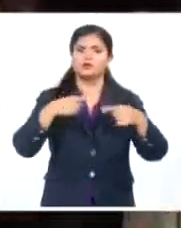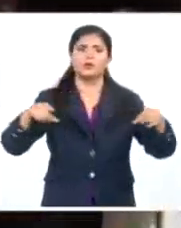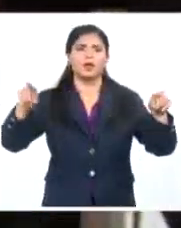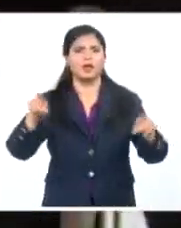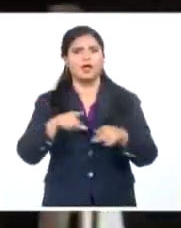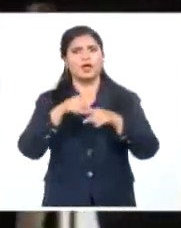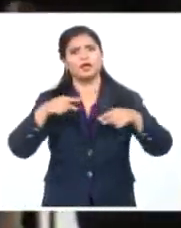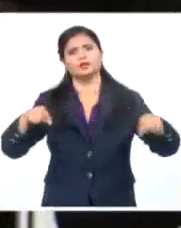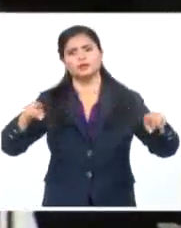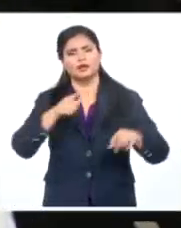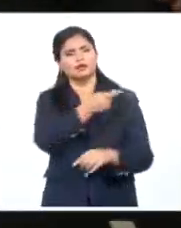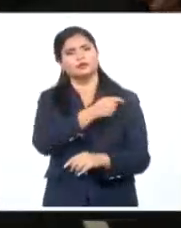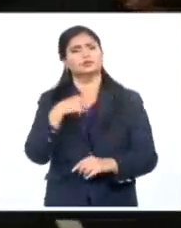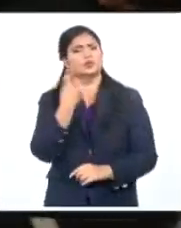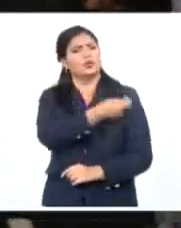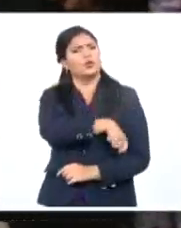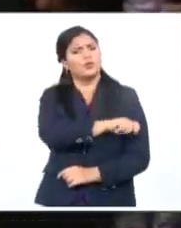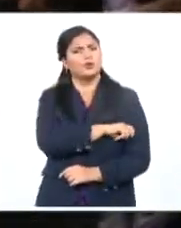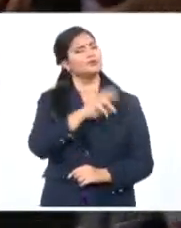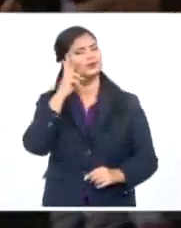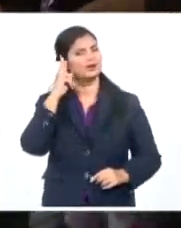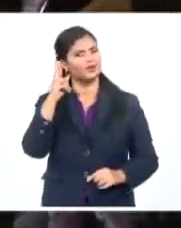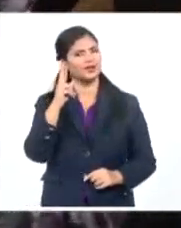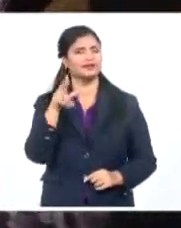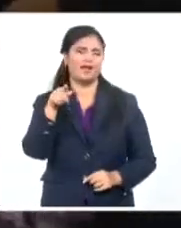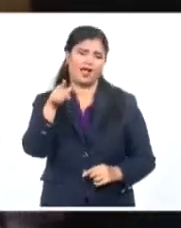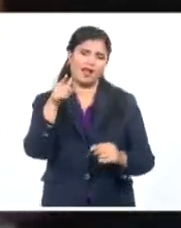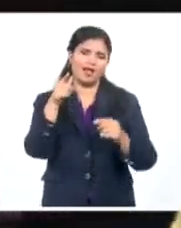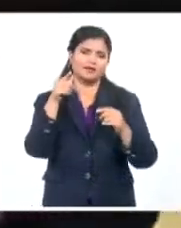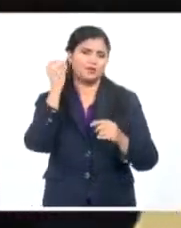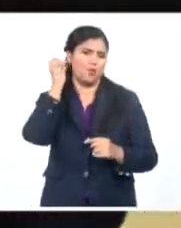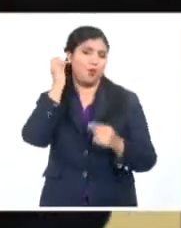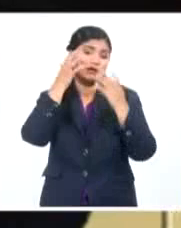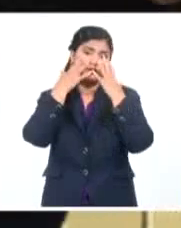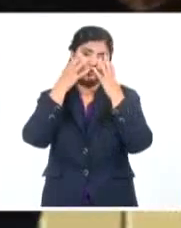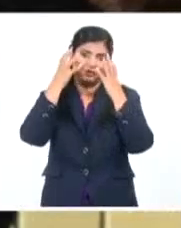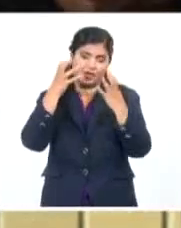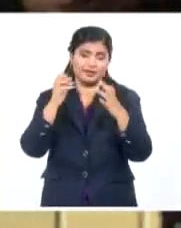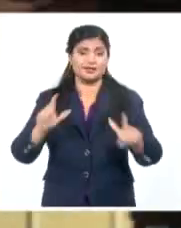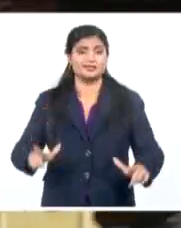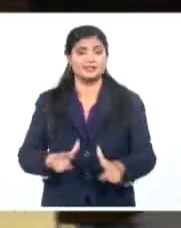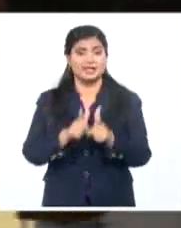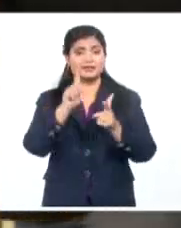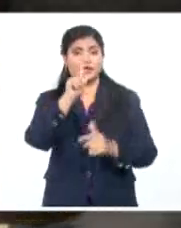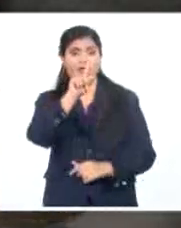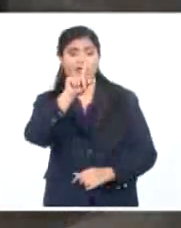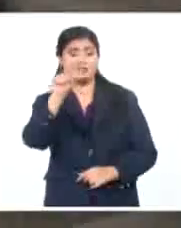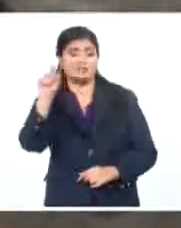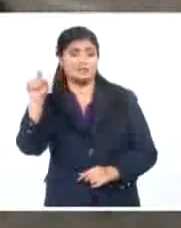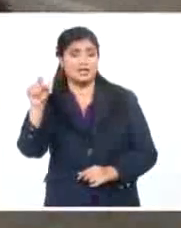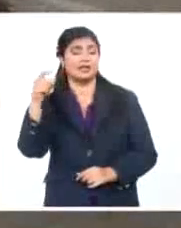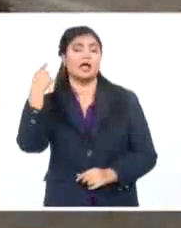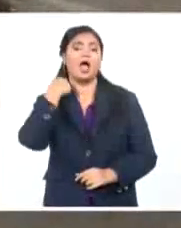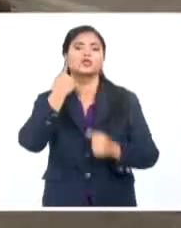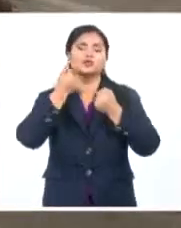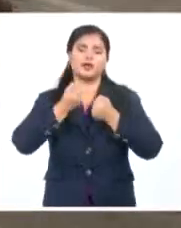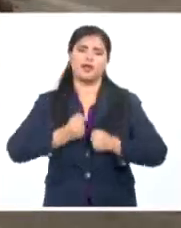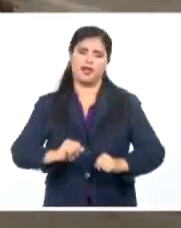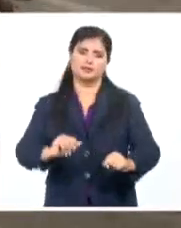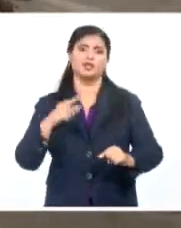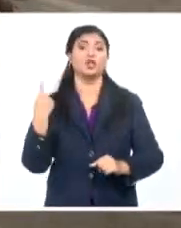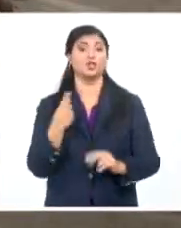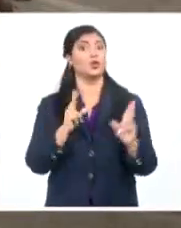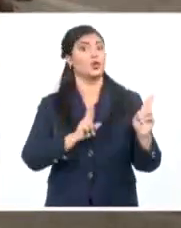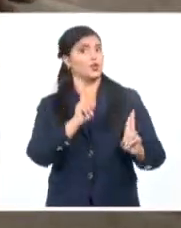caló profundamente recordando la figura de aidé Santa María en su Centenario todos coinciden al decir que